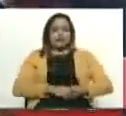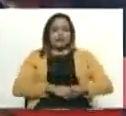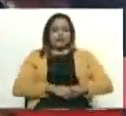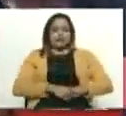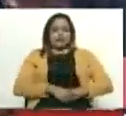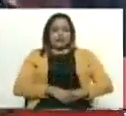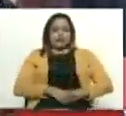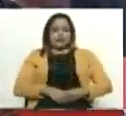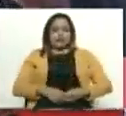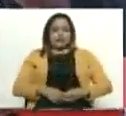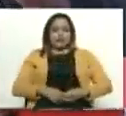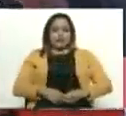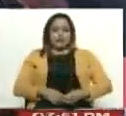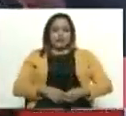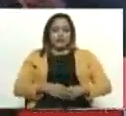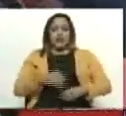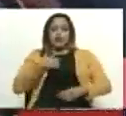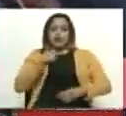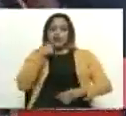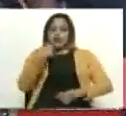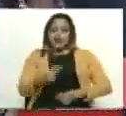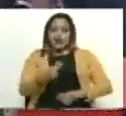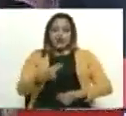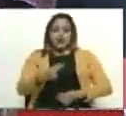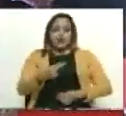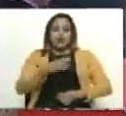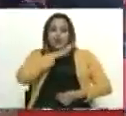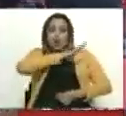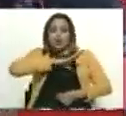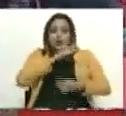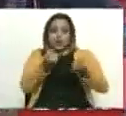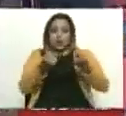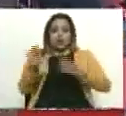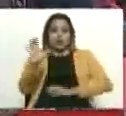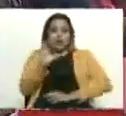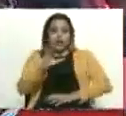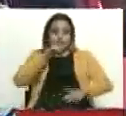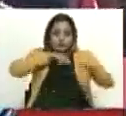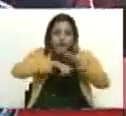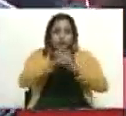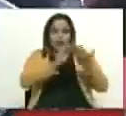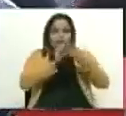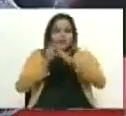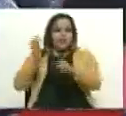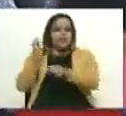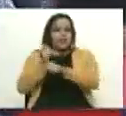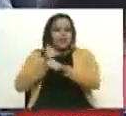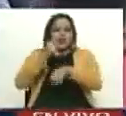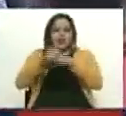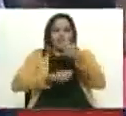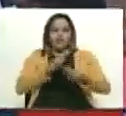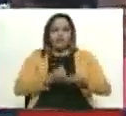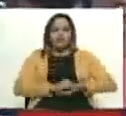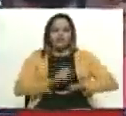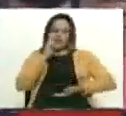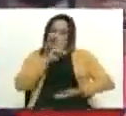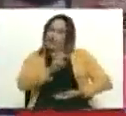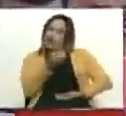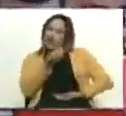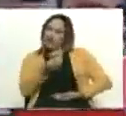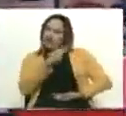como vocero principal del Consejo Económico en Caracas a nivel comunal. Y una de las tareas que tenemos ahí presente es ver cómo nosotros